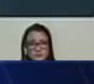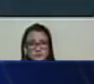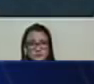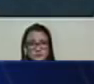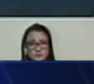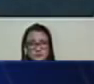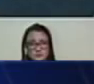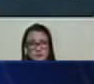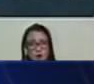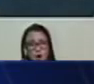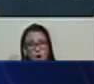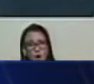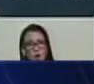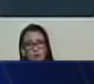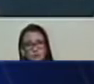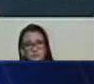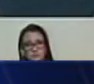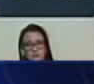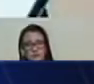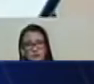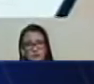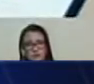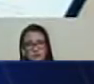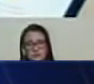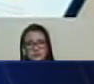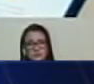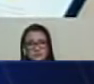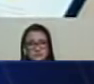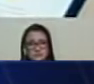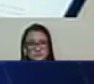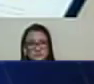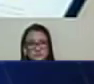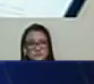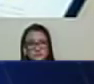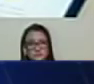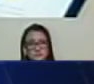candidato Nicolás Maduro a las 11 de la mañana. En el nuestro ya llevaba,